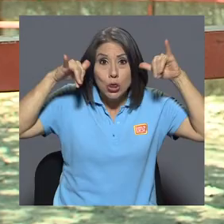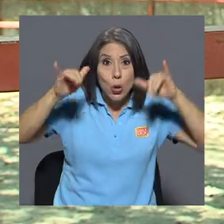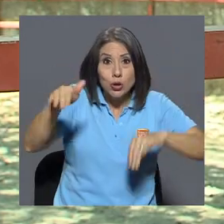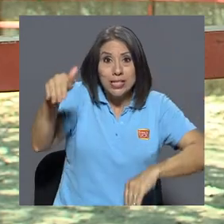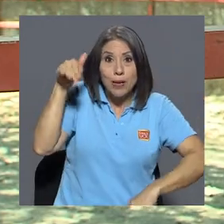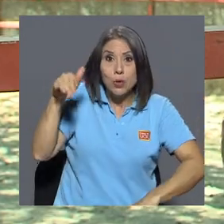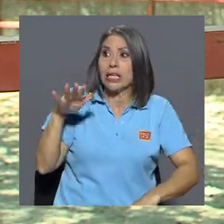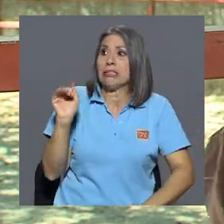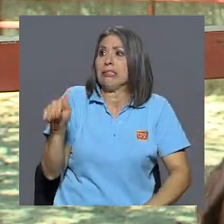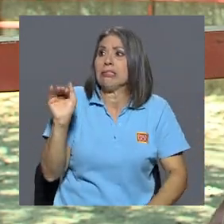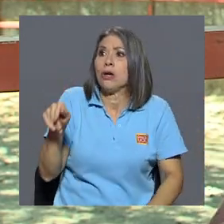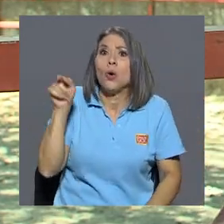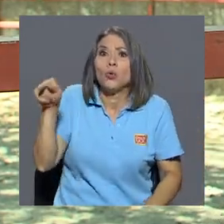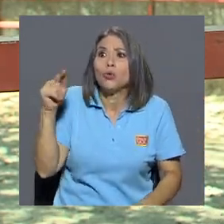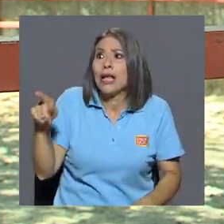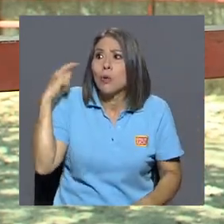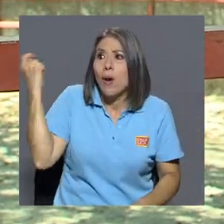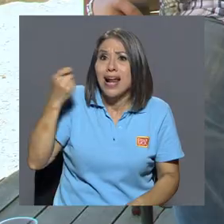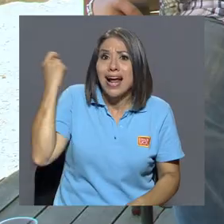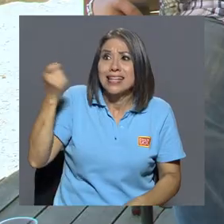que es guanacasteco. Le digo, no me gustan.